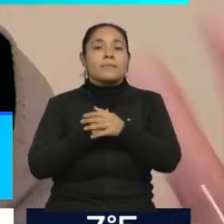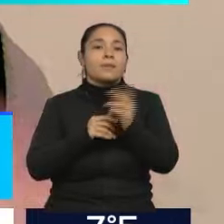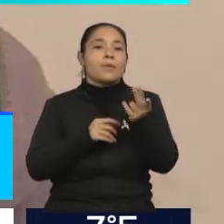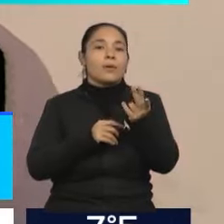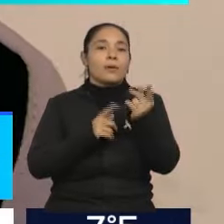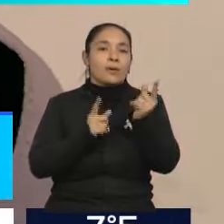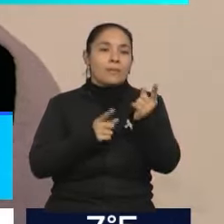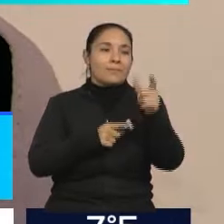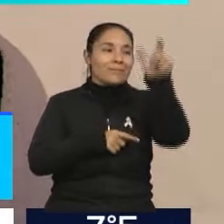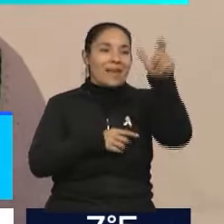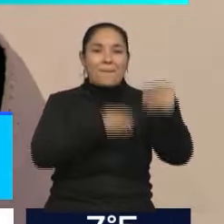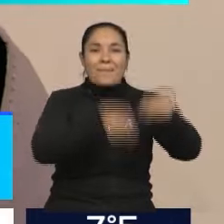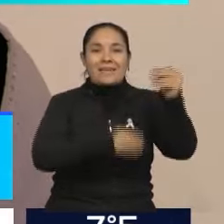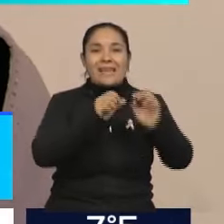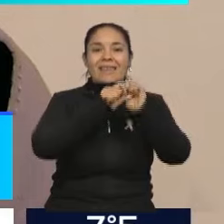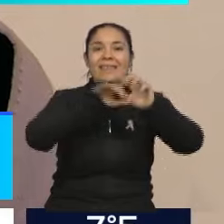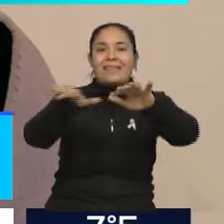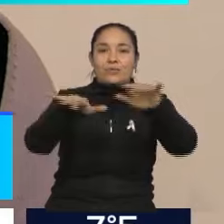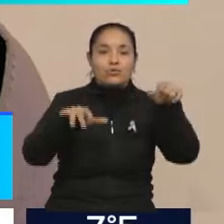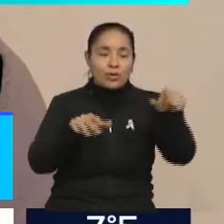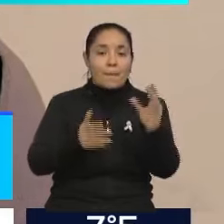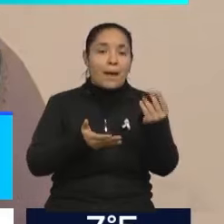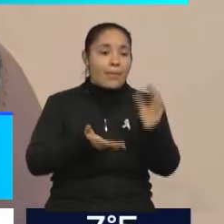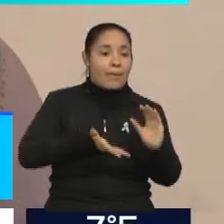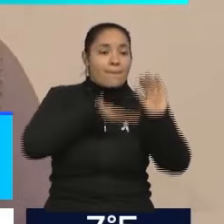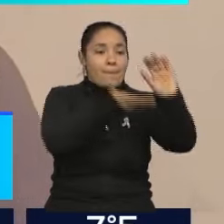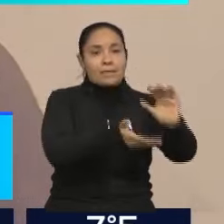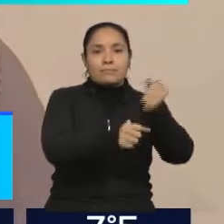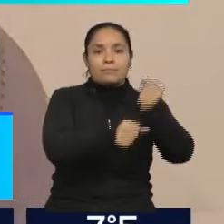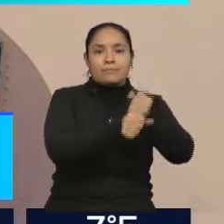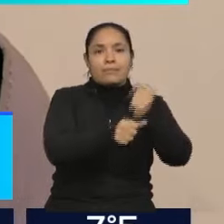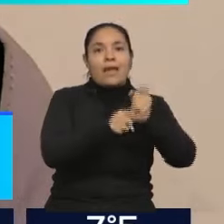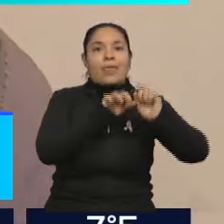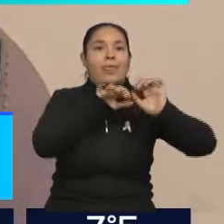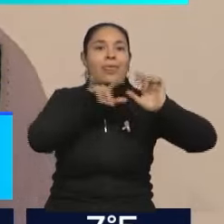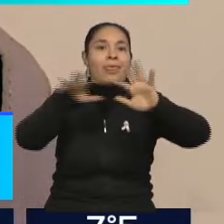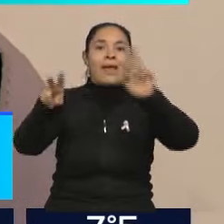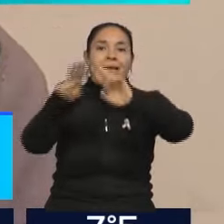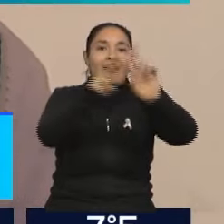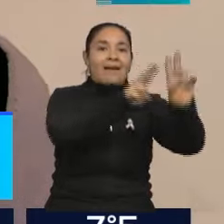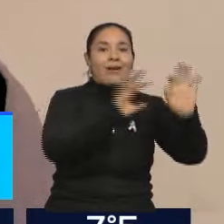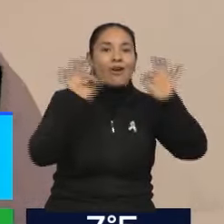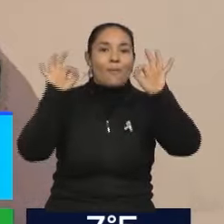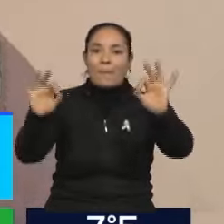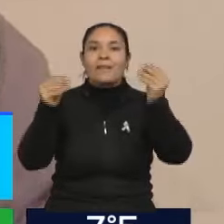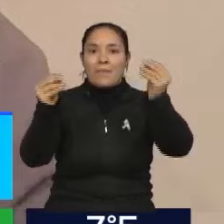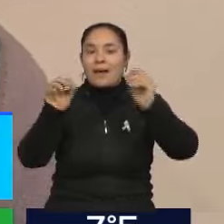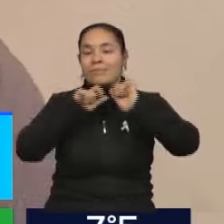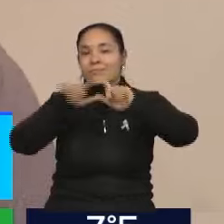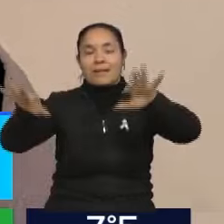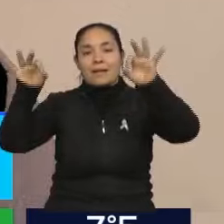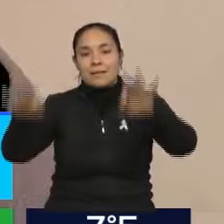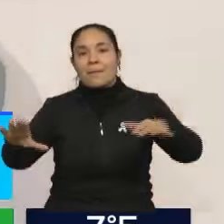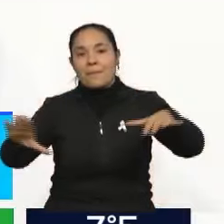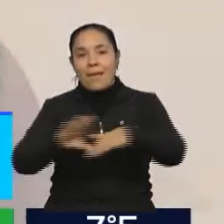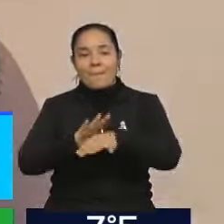que recibe el distribuidor para poder operar, mantener y ampliar la red necesaria para poder abastecer toda la demanda dentro de su área